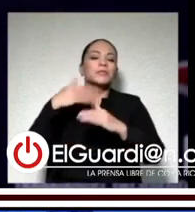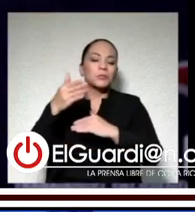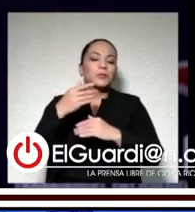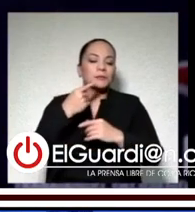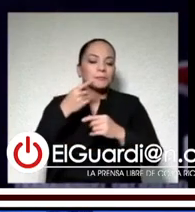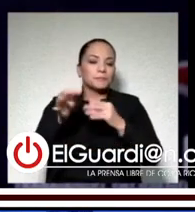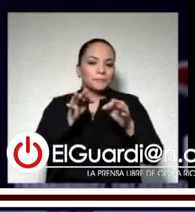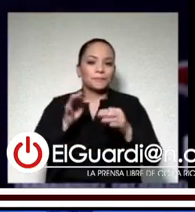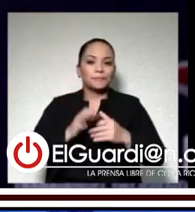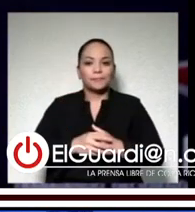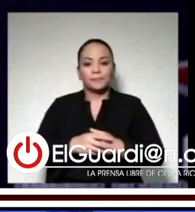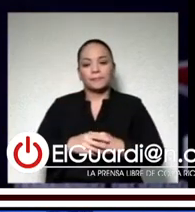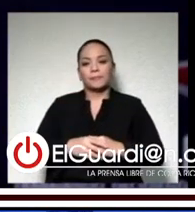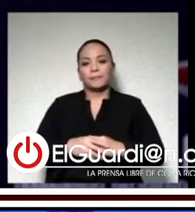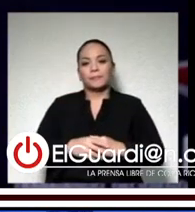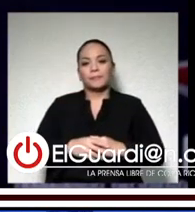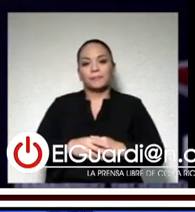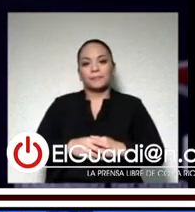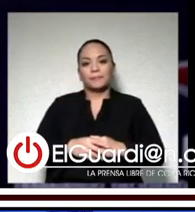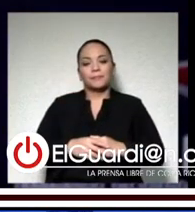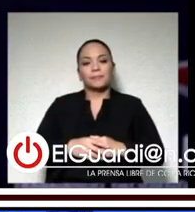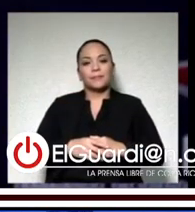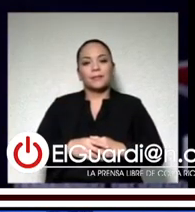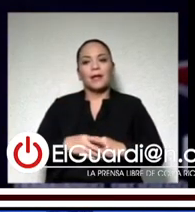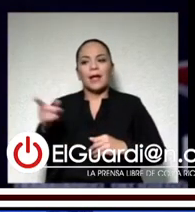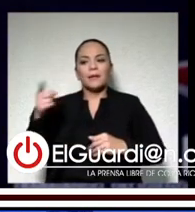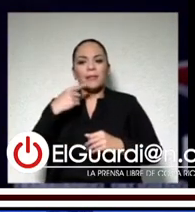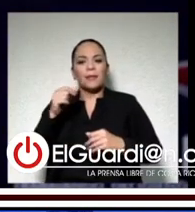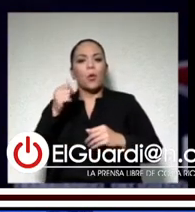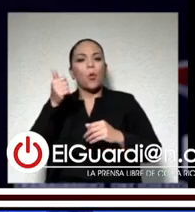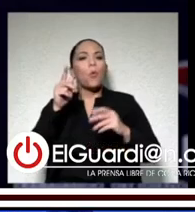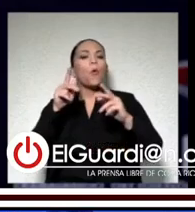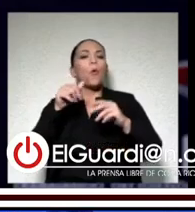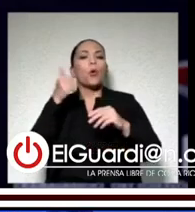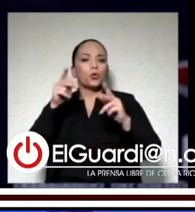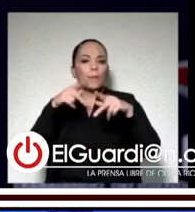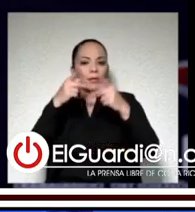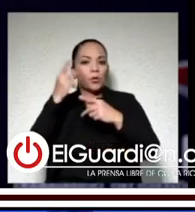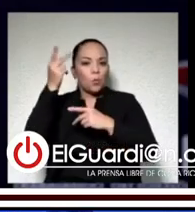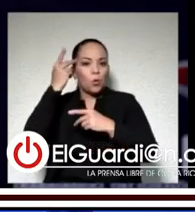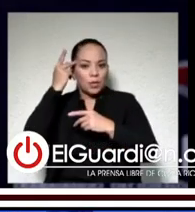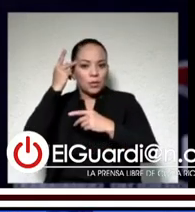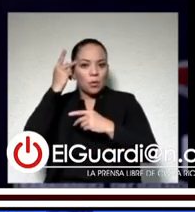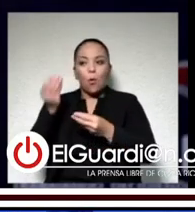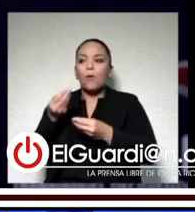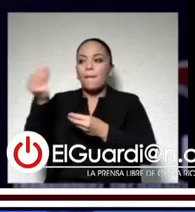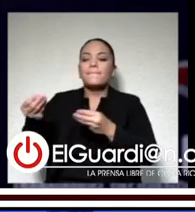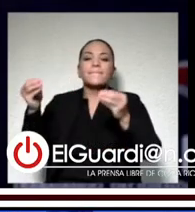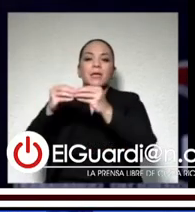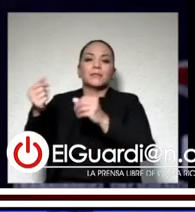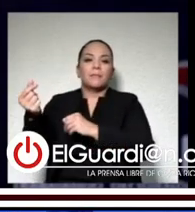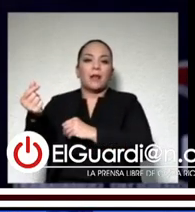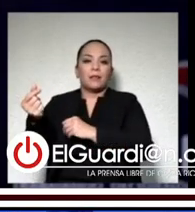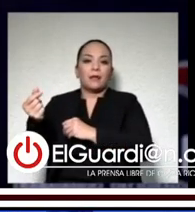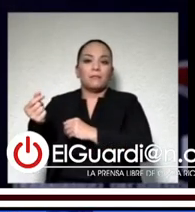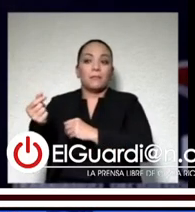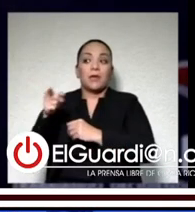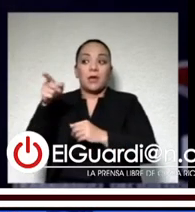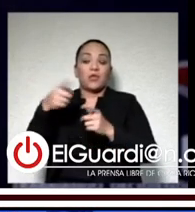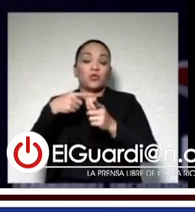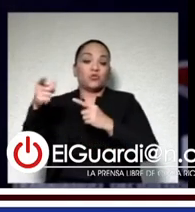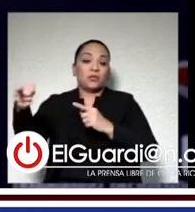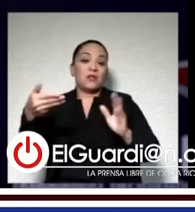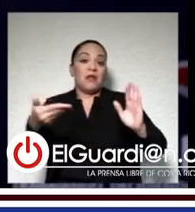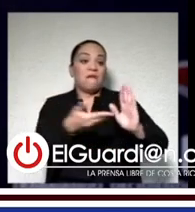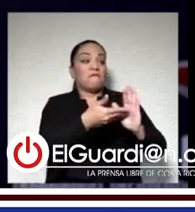posteriormente, o que le estaba ofreciendo muchísimo más dinero y que a mí me podía ir mal si él se iba con otros. Y yo, vaya, si